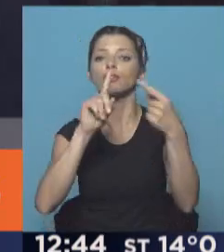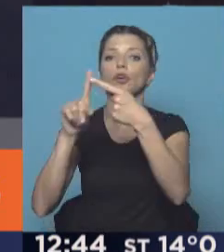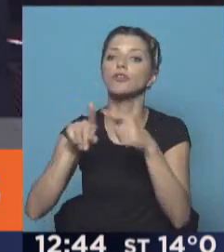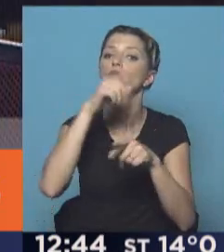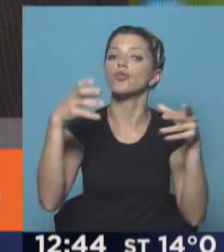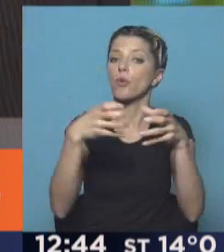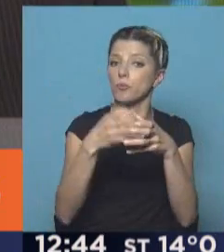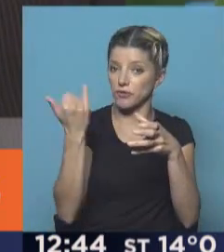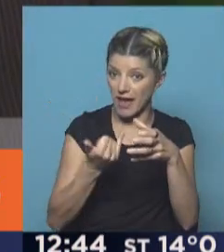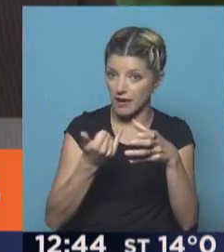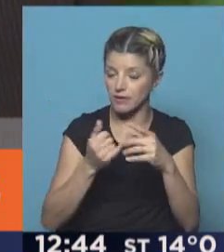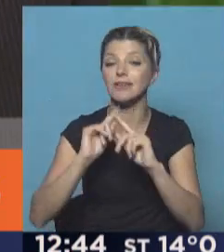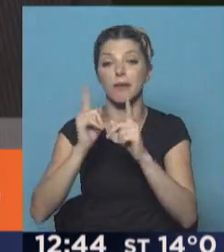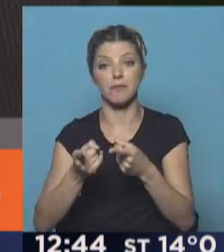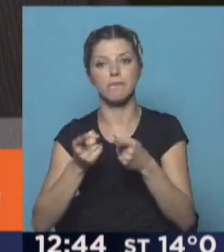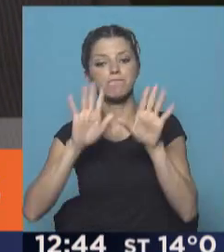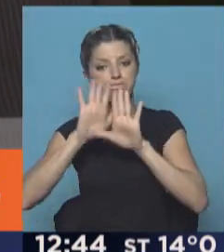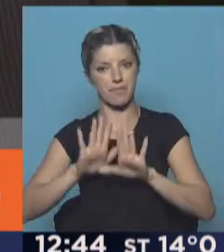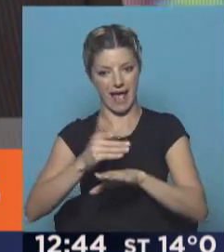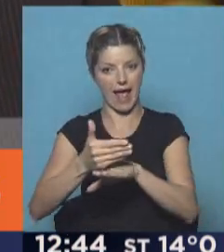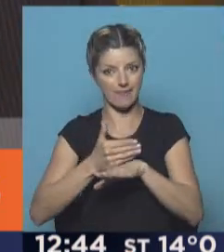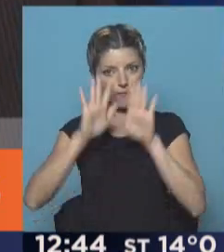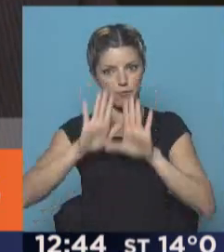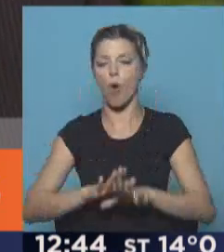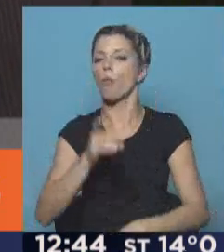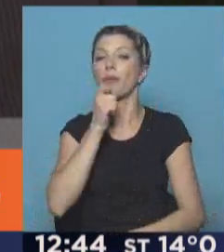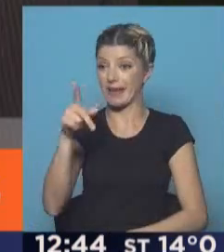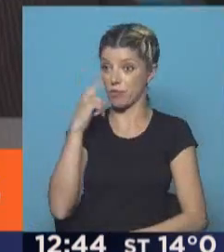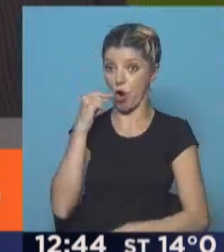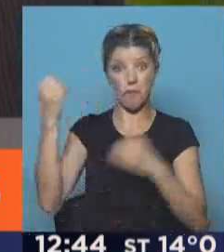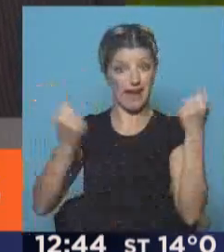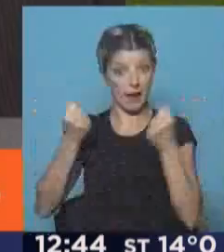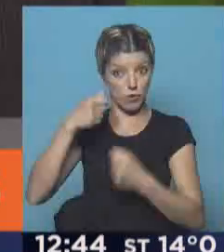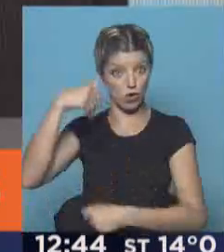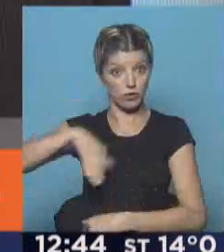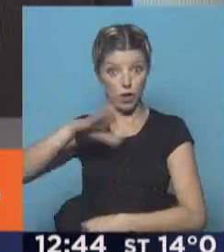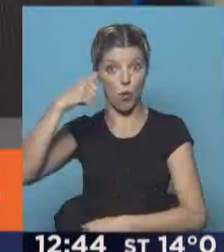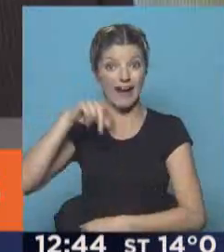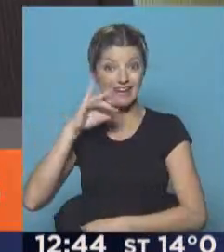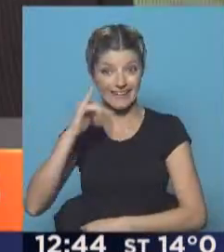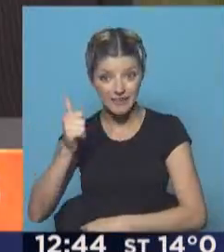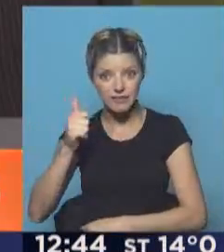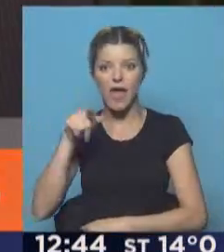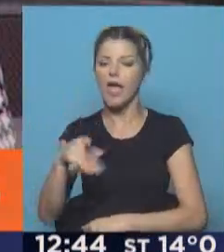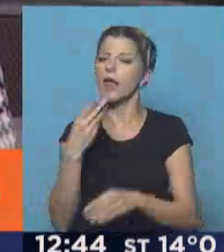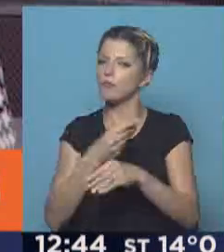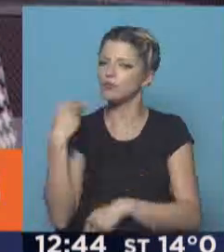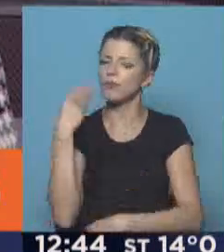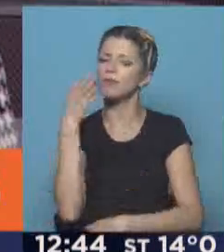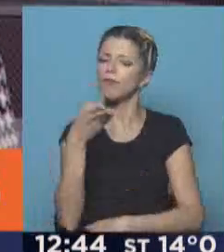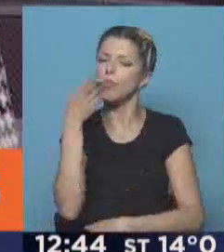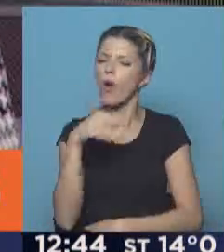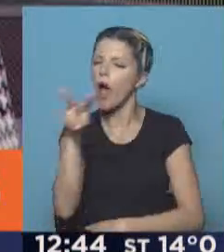y hay preparativos, es decir, hay preparativos previos. El hombre del camión de Niza, por ejemplo, recorrió esa ruta varias veces para ver